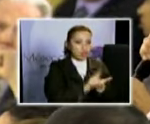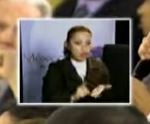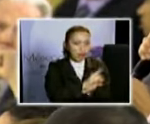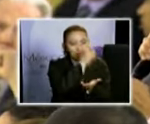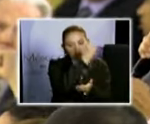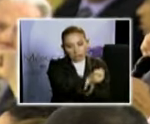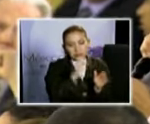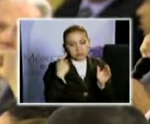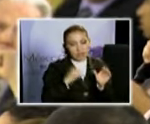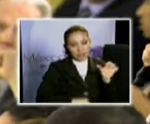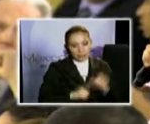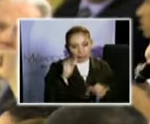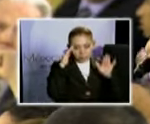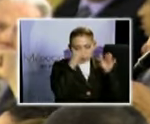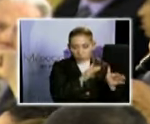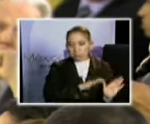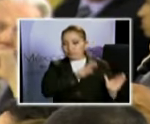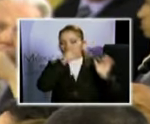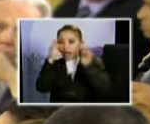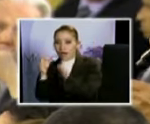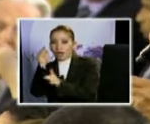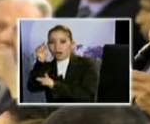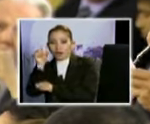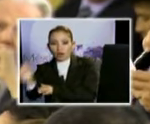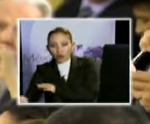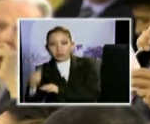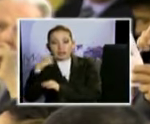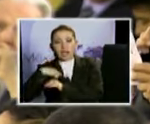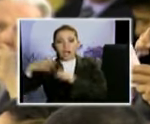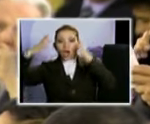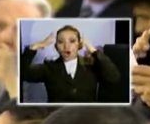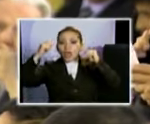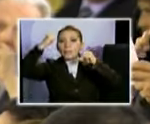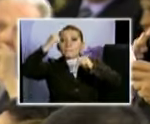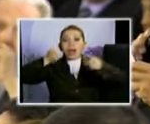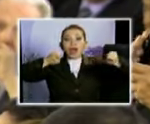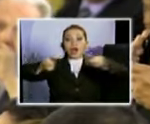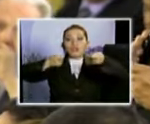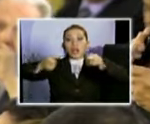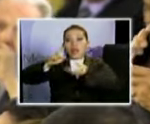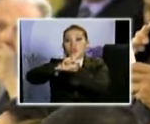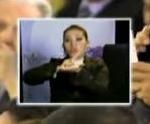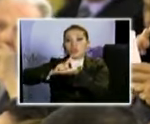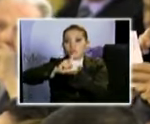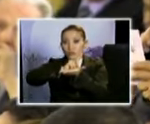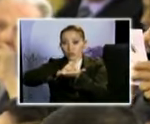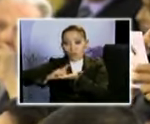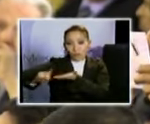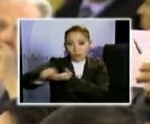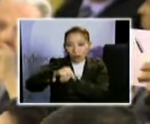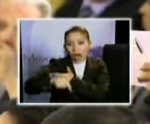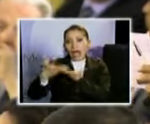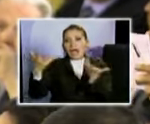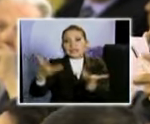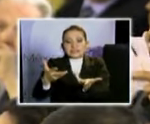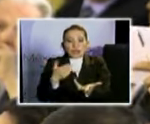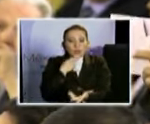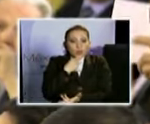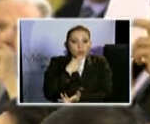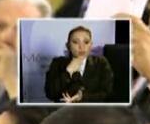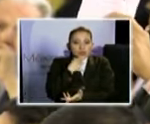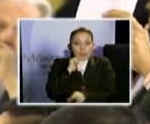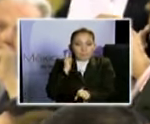que esa es una política pública muy específica. Y la otra es que Holanda, para regular las drogas, lo hace a partir